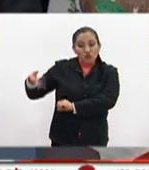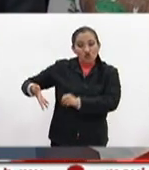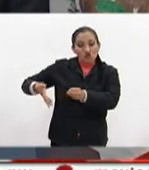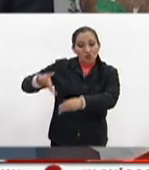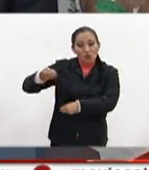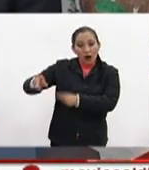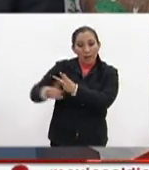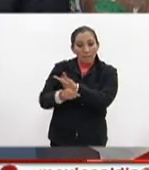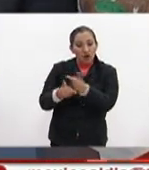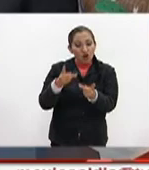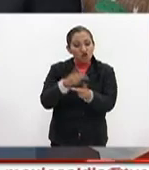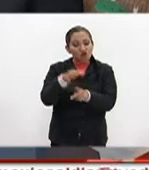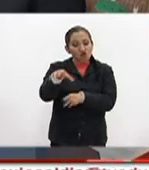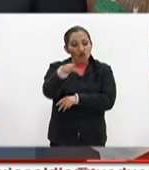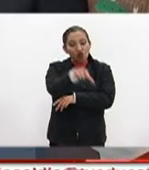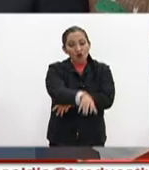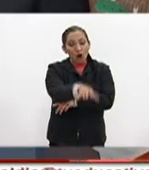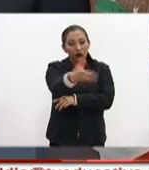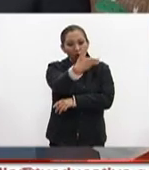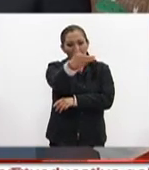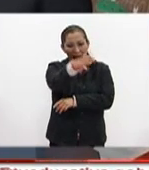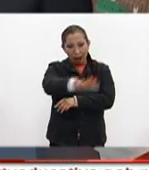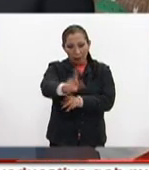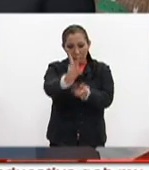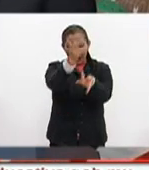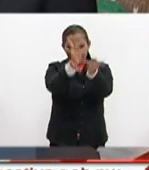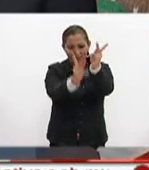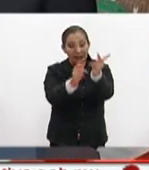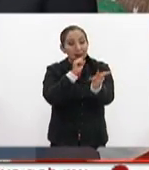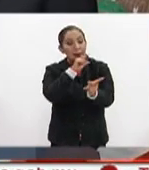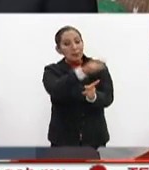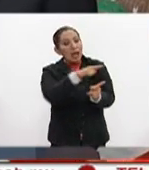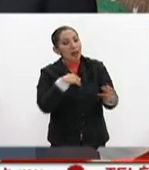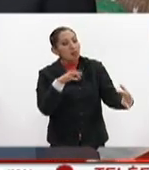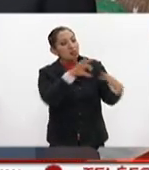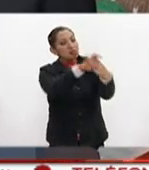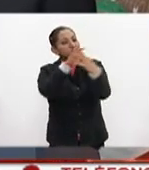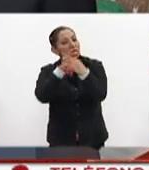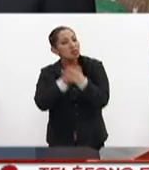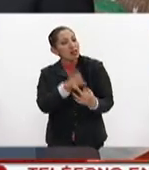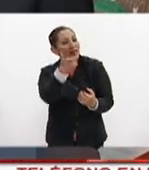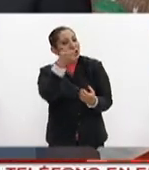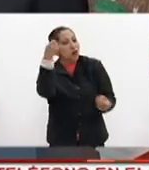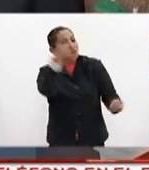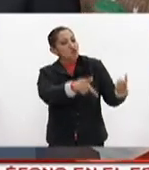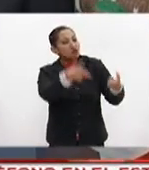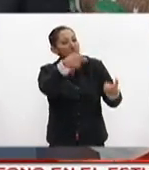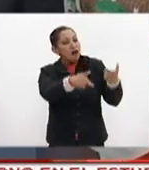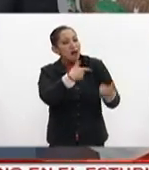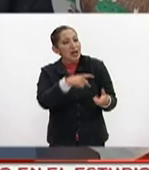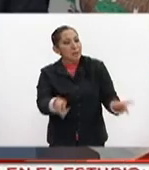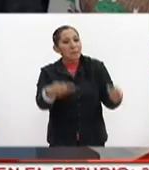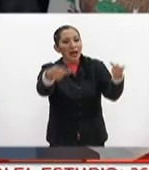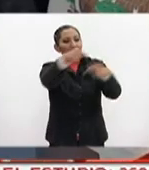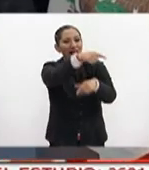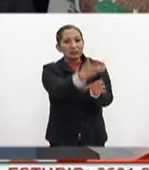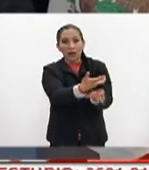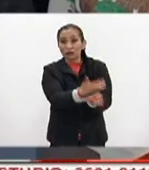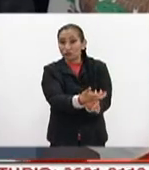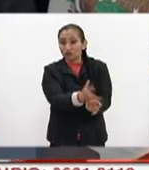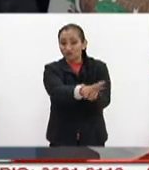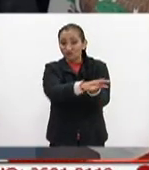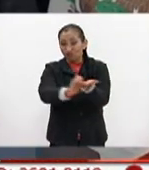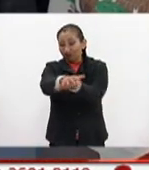la producción en el campo, hasta las redes financieras y de distribución al menudeo en los Estados